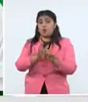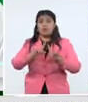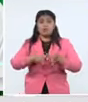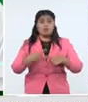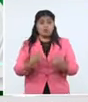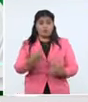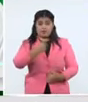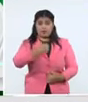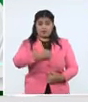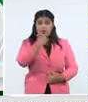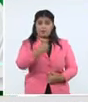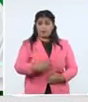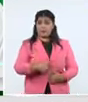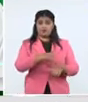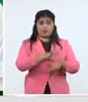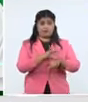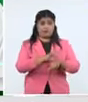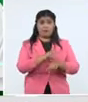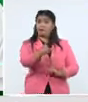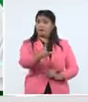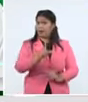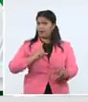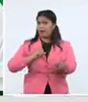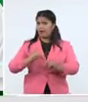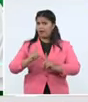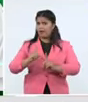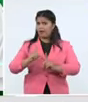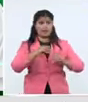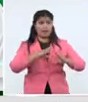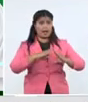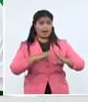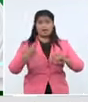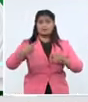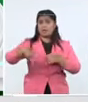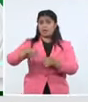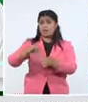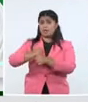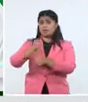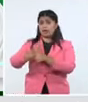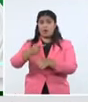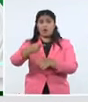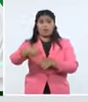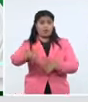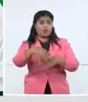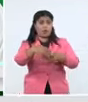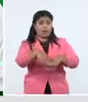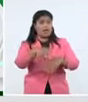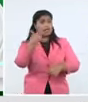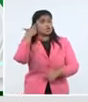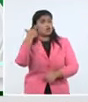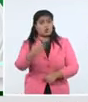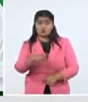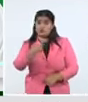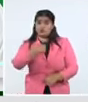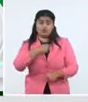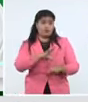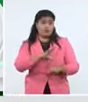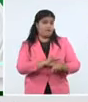lado, pues no sabemos si la tiene la enfermedad porque están totalmente